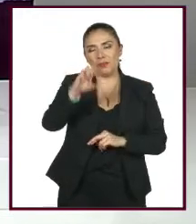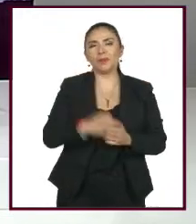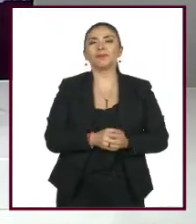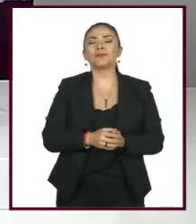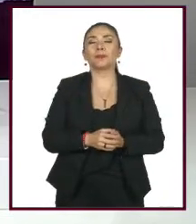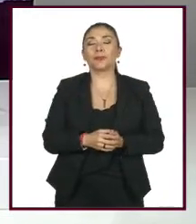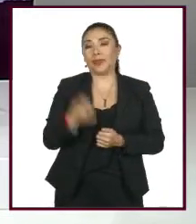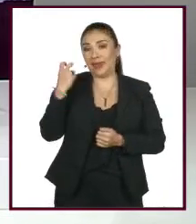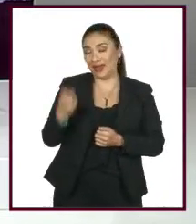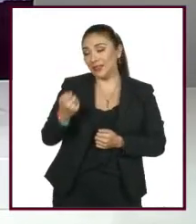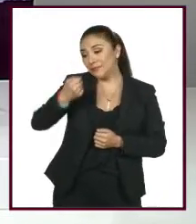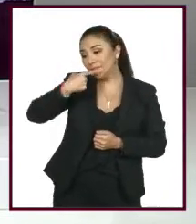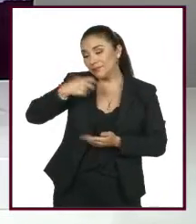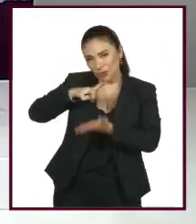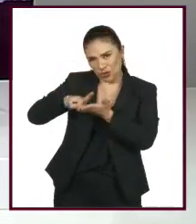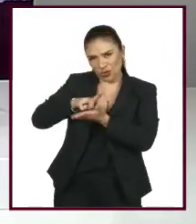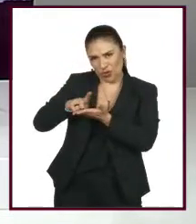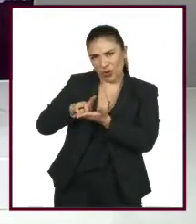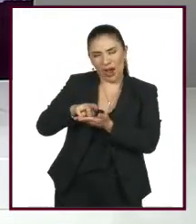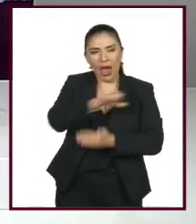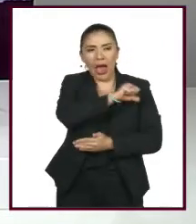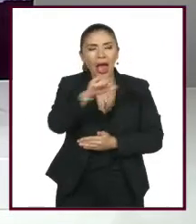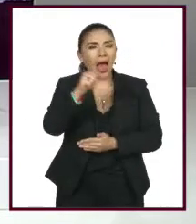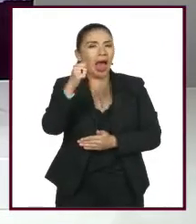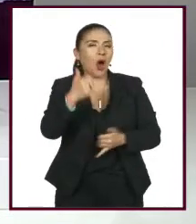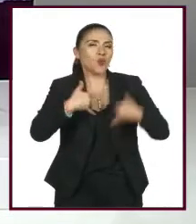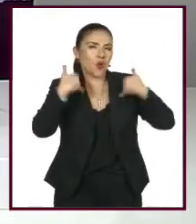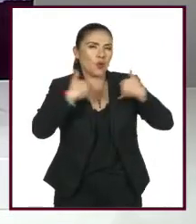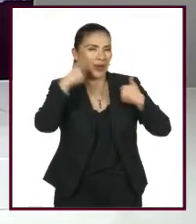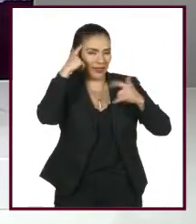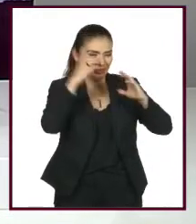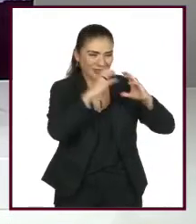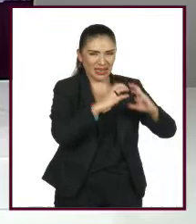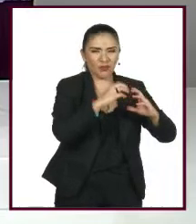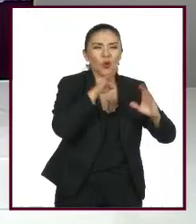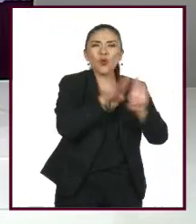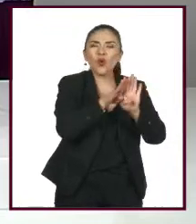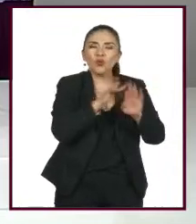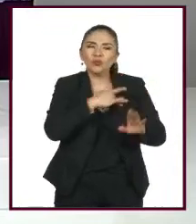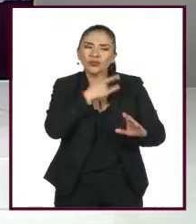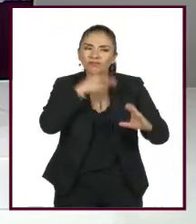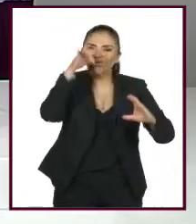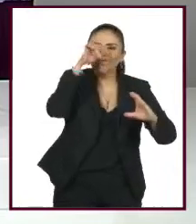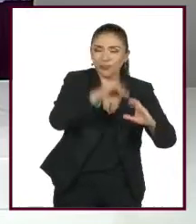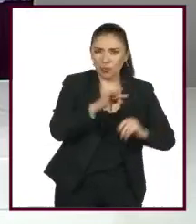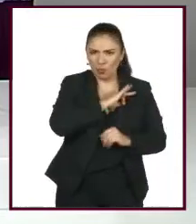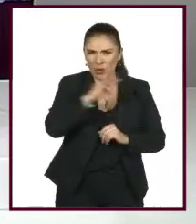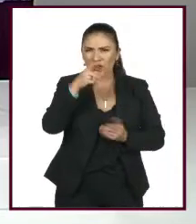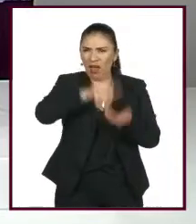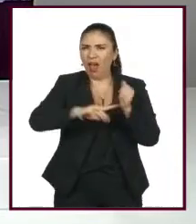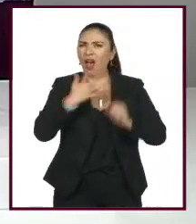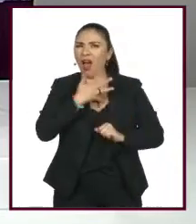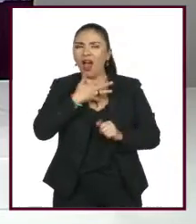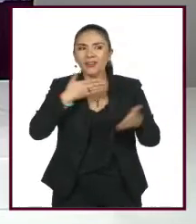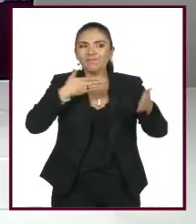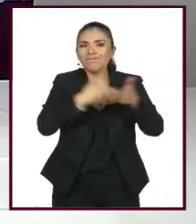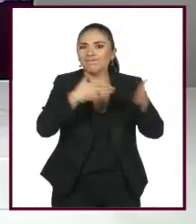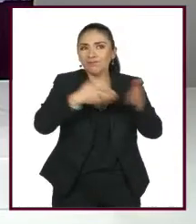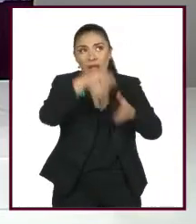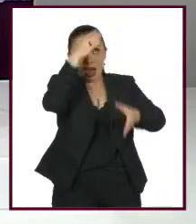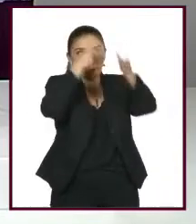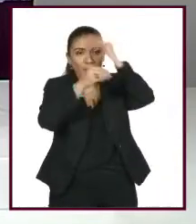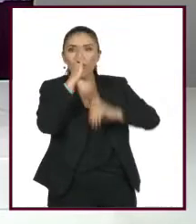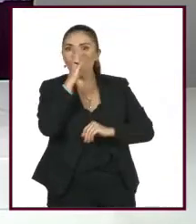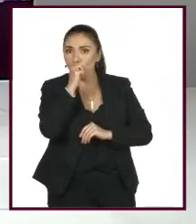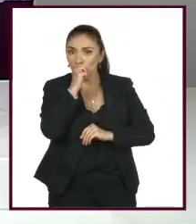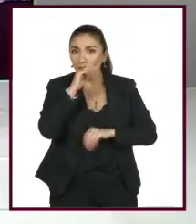las metanfetaminas en el cerebro de nuestros estudiantes? ¿Se puede hablar de un obstáculo epistemológico para el aprendizaje? ¿El consumo